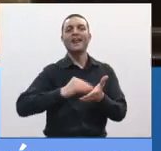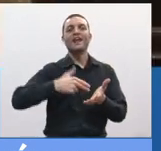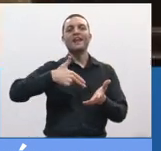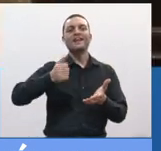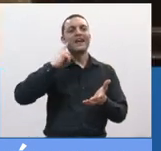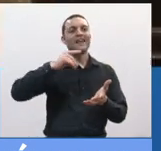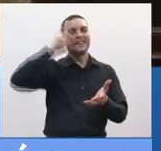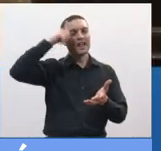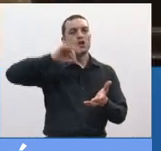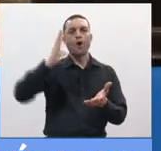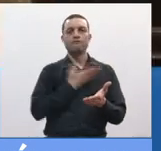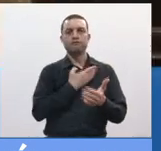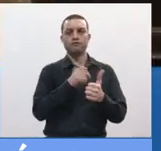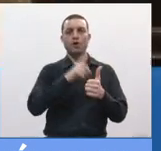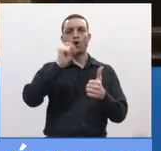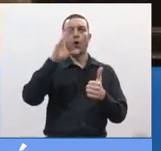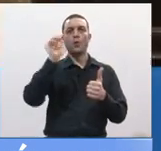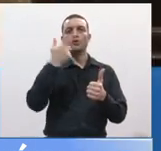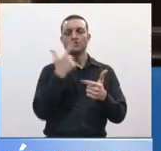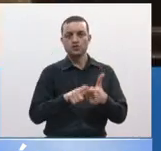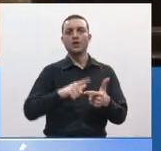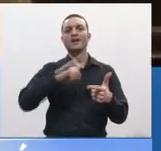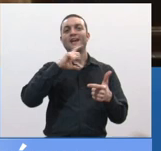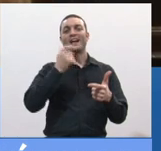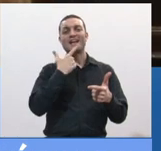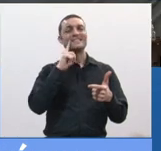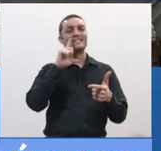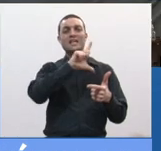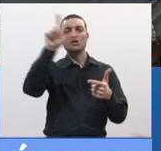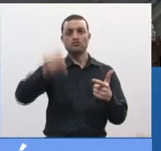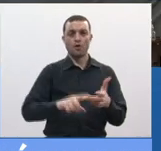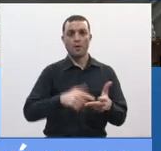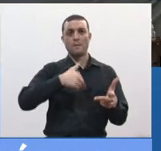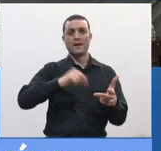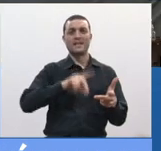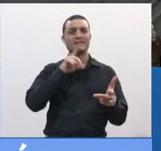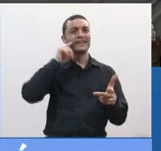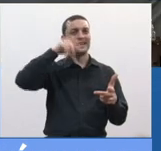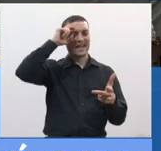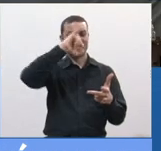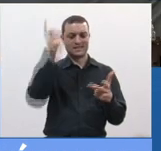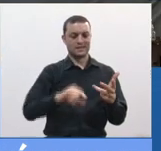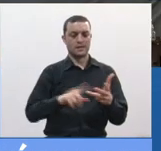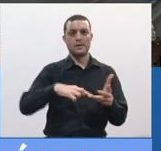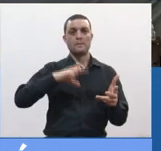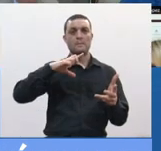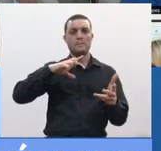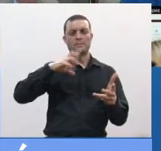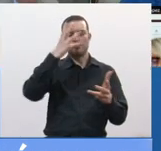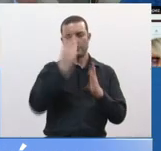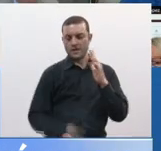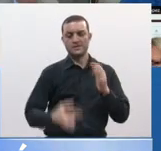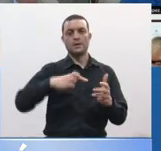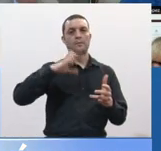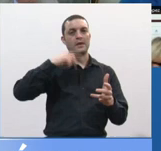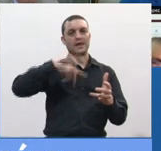Cobos, de Castillos, del senador Ernesto Martínez y de Facundo Pinedo. Perdón, de